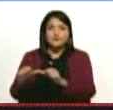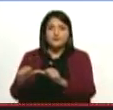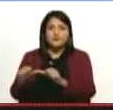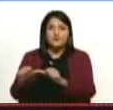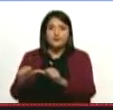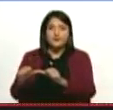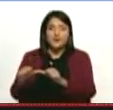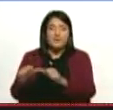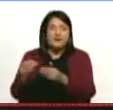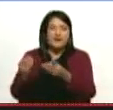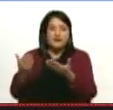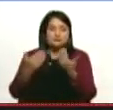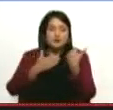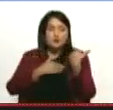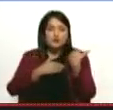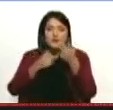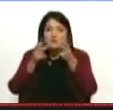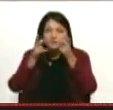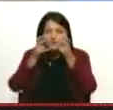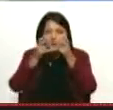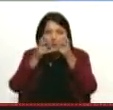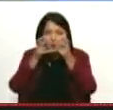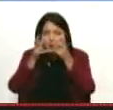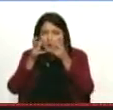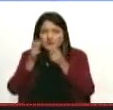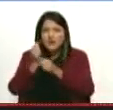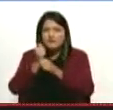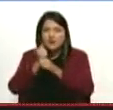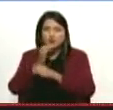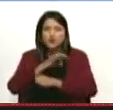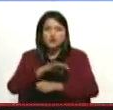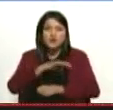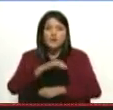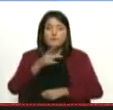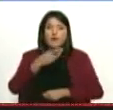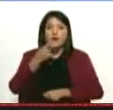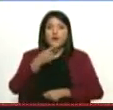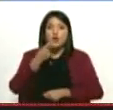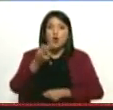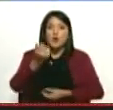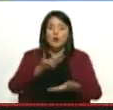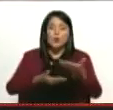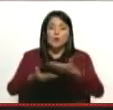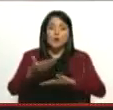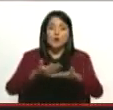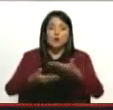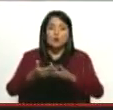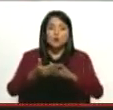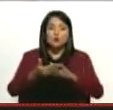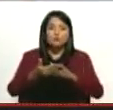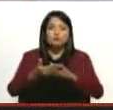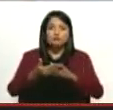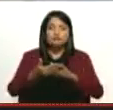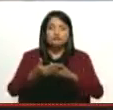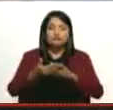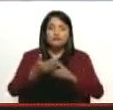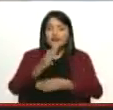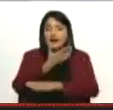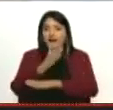supervisará el trabajo social político y económico de la integración